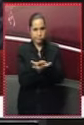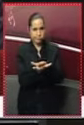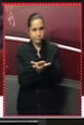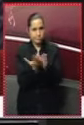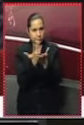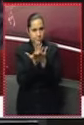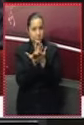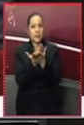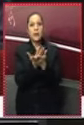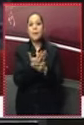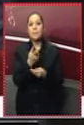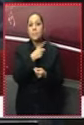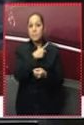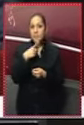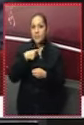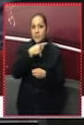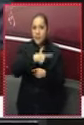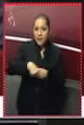la falta de